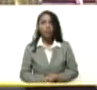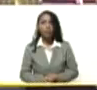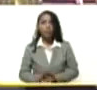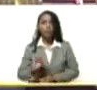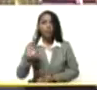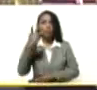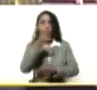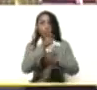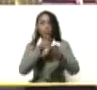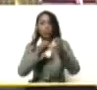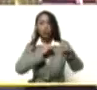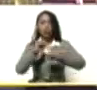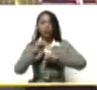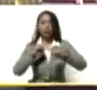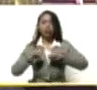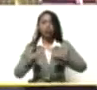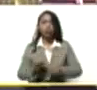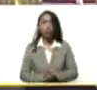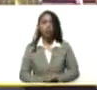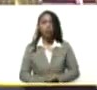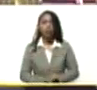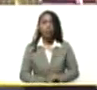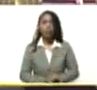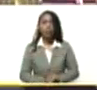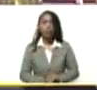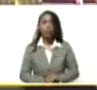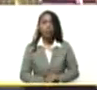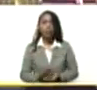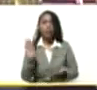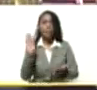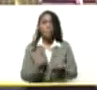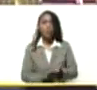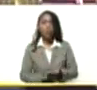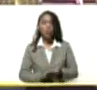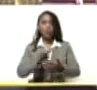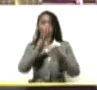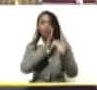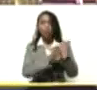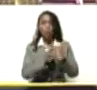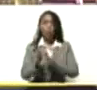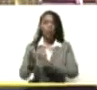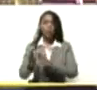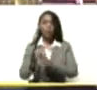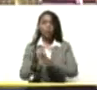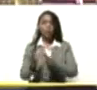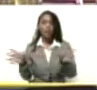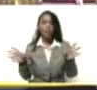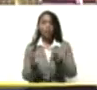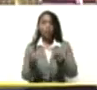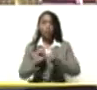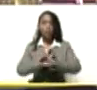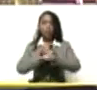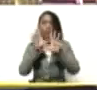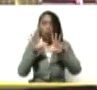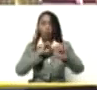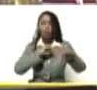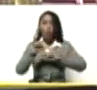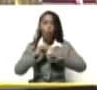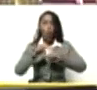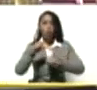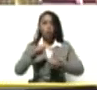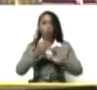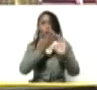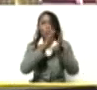Tercera línea de acción, el establecimiento de una agenda concreta de acción